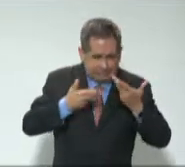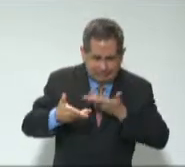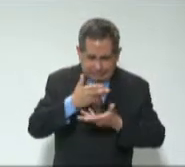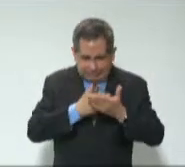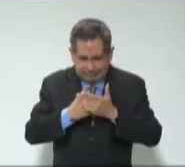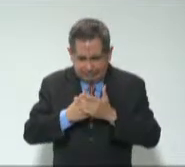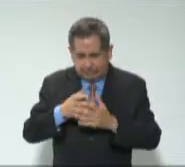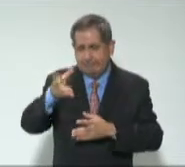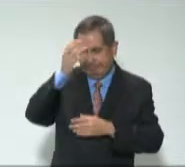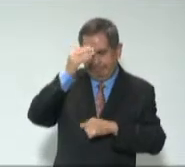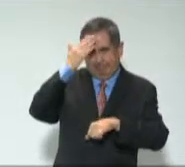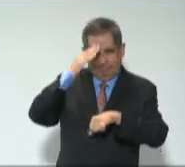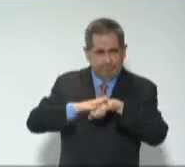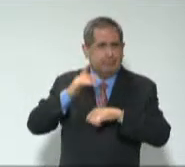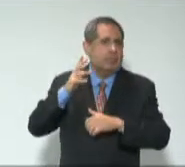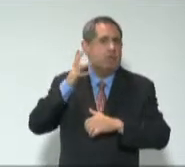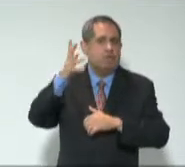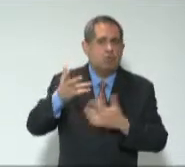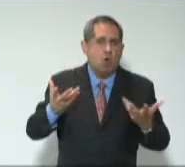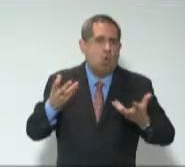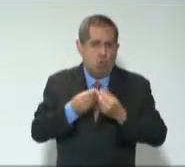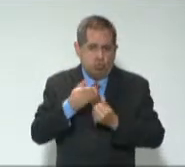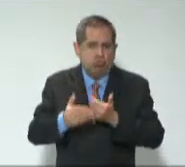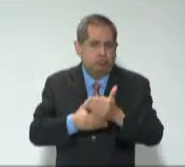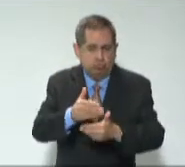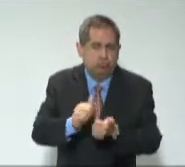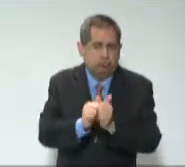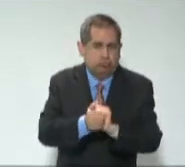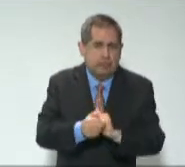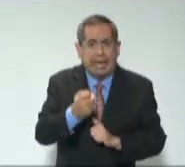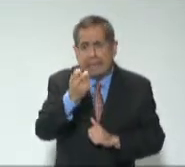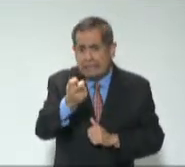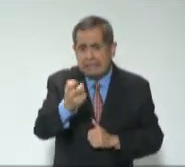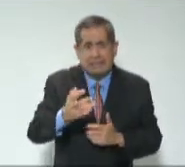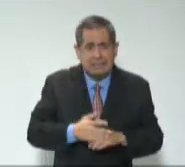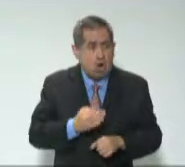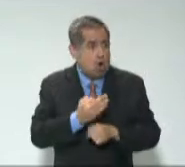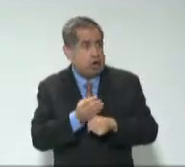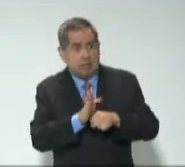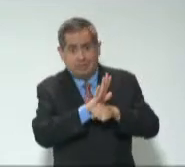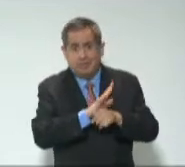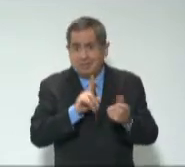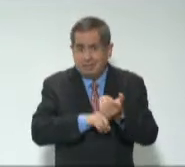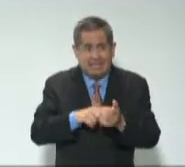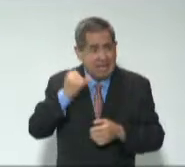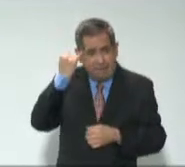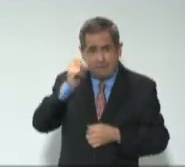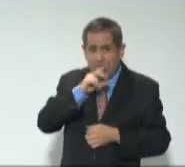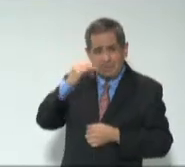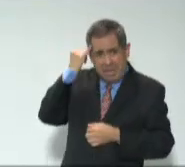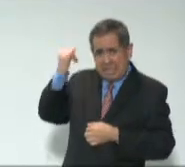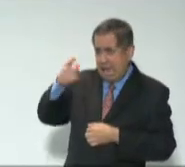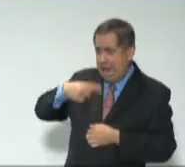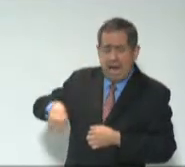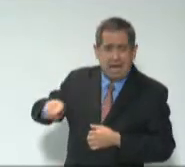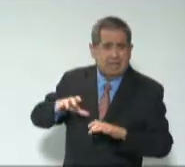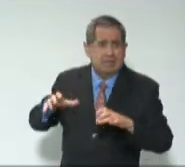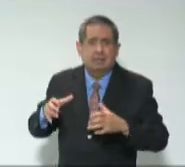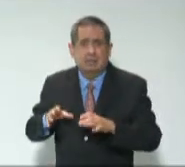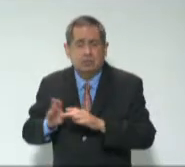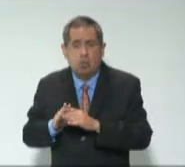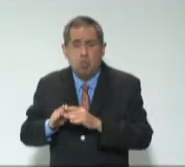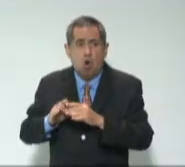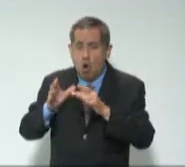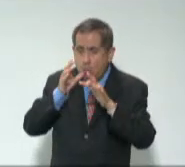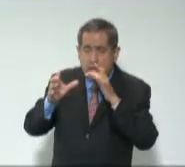siguientes pasos Ese es el pretexto que el el contexto el que seguimos el precepto que seguimos en